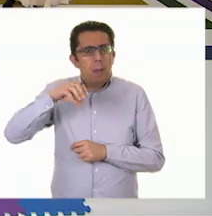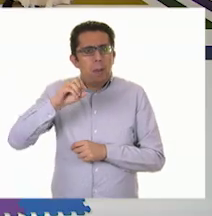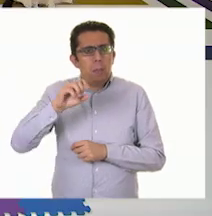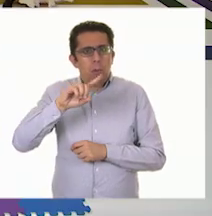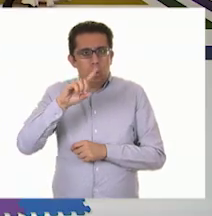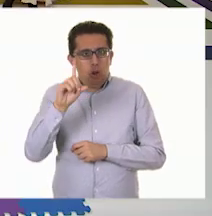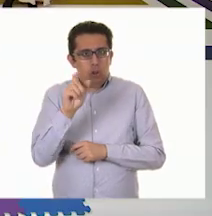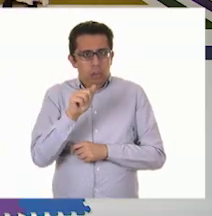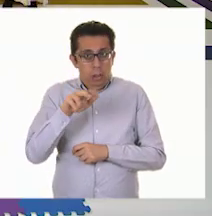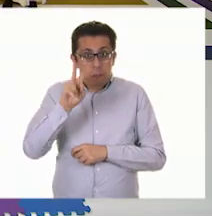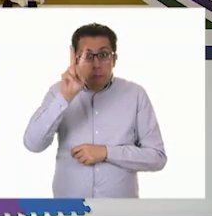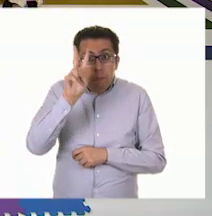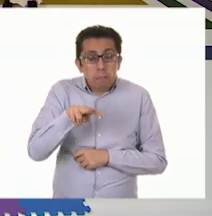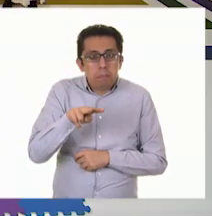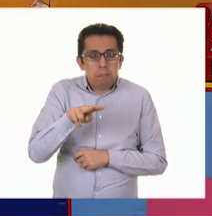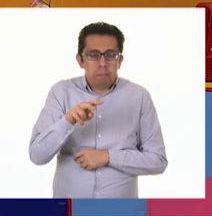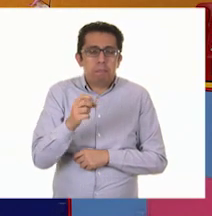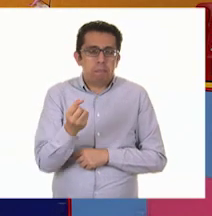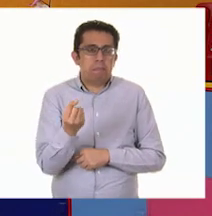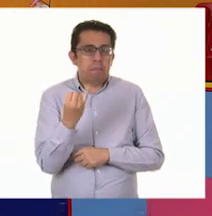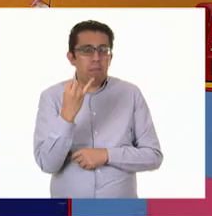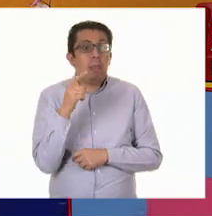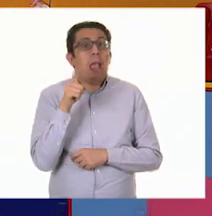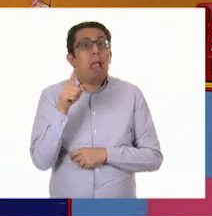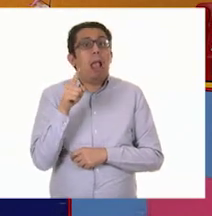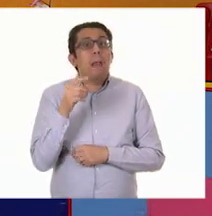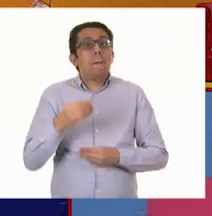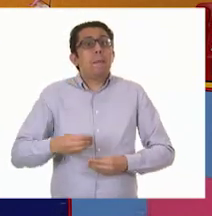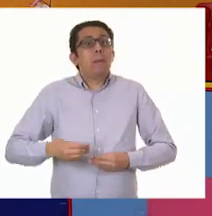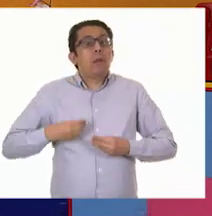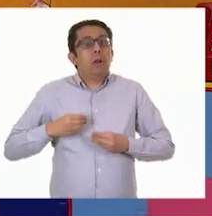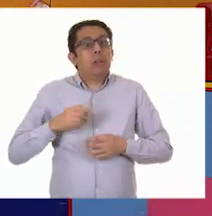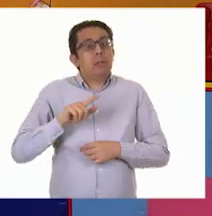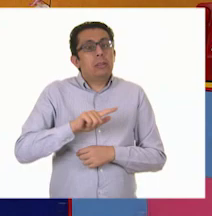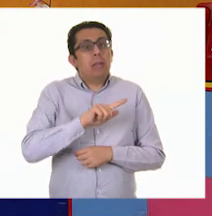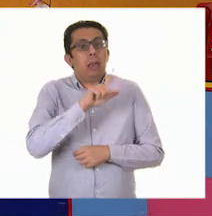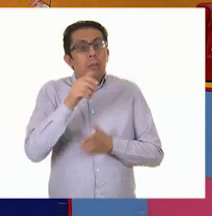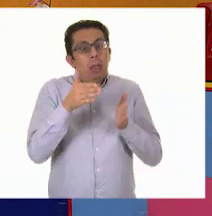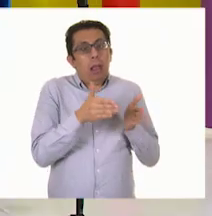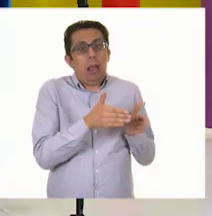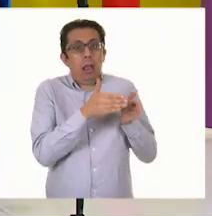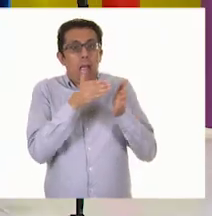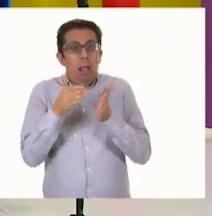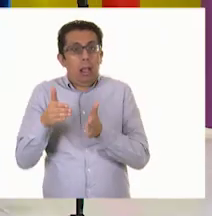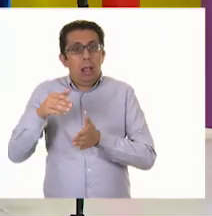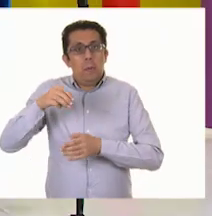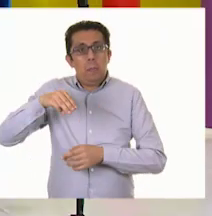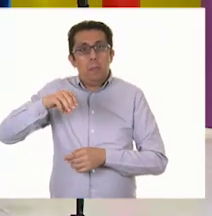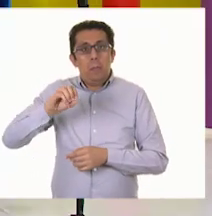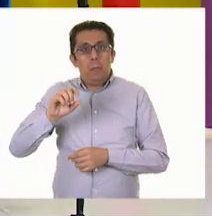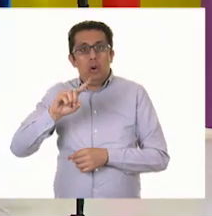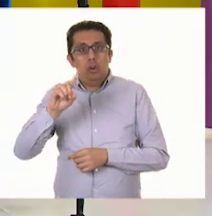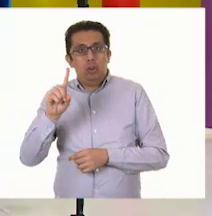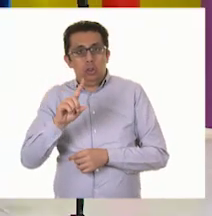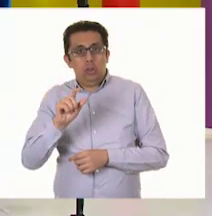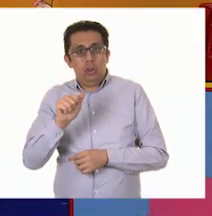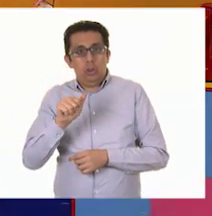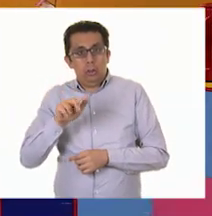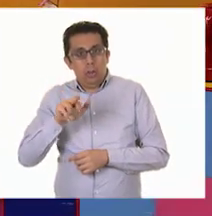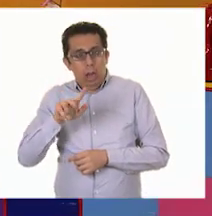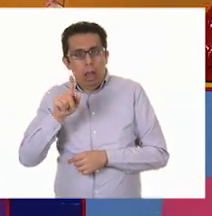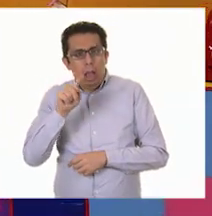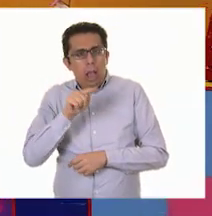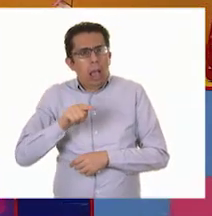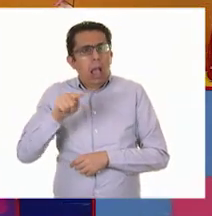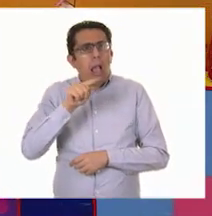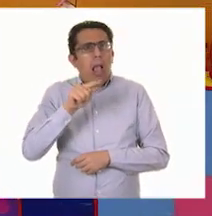sí? Bueno, pues Franz Schubert vivió después de Mozart. En mi época crearon el tren